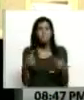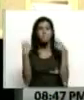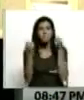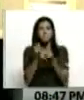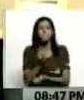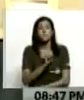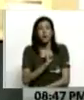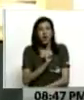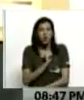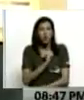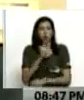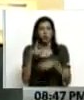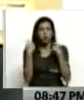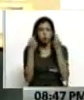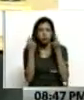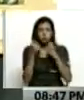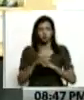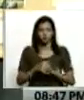terror